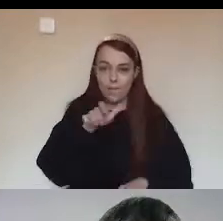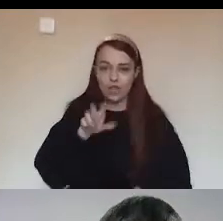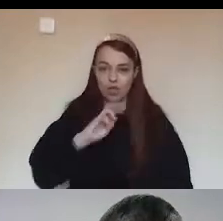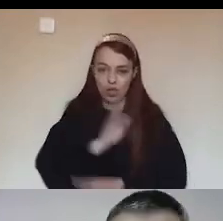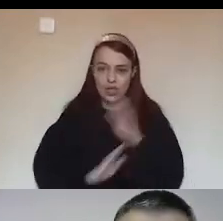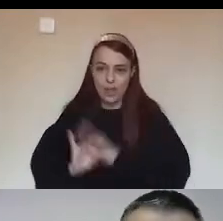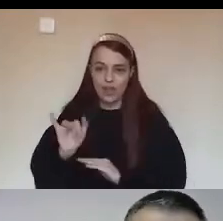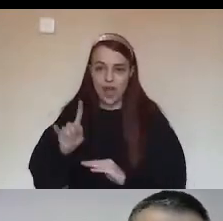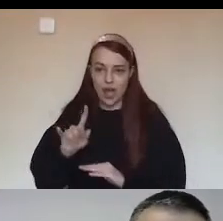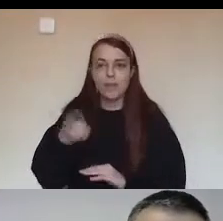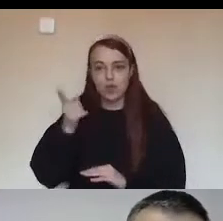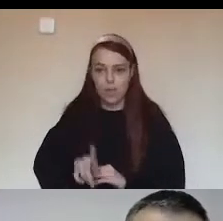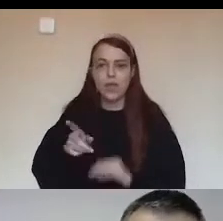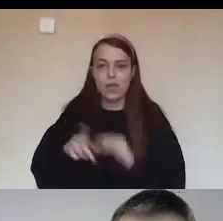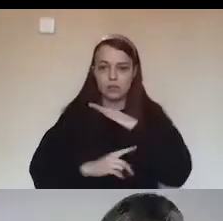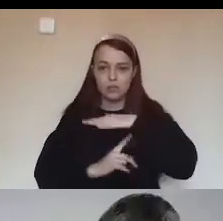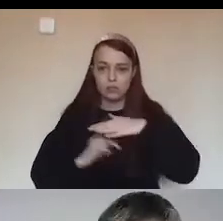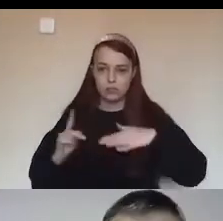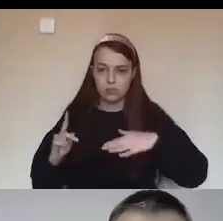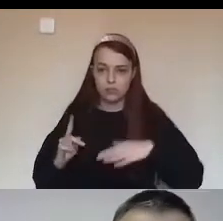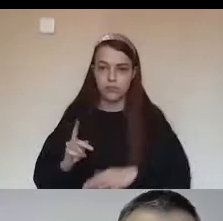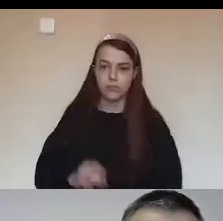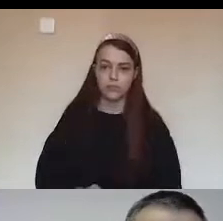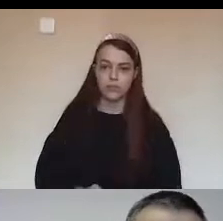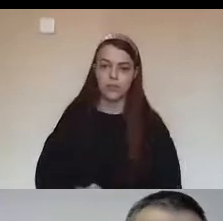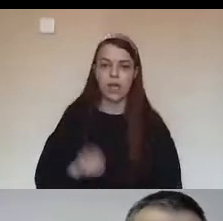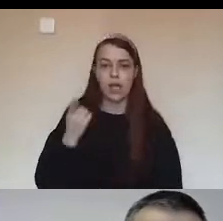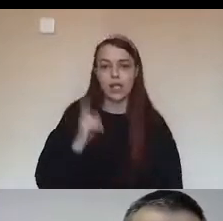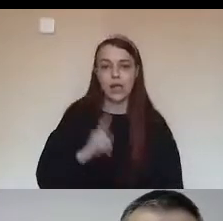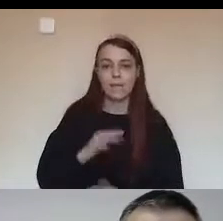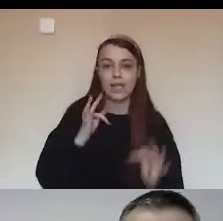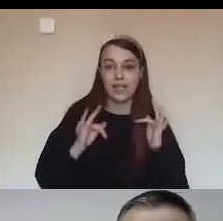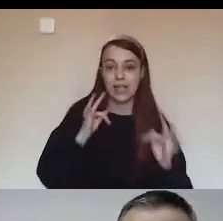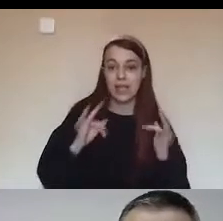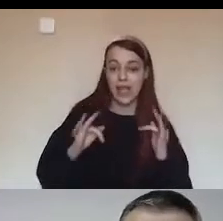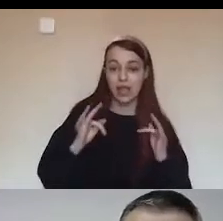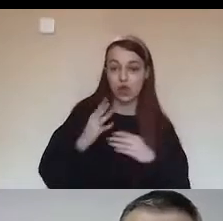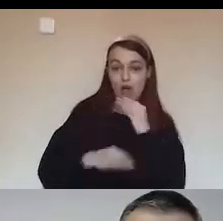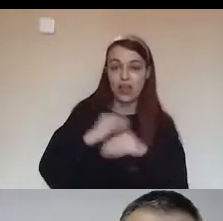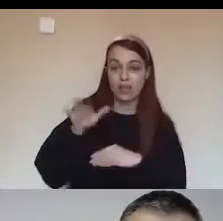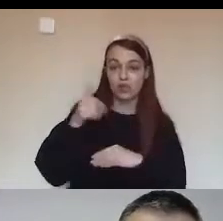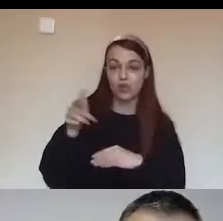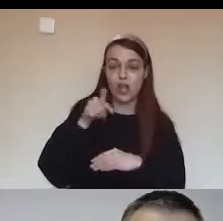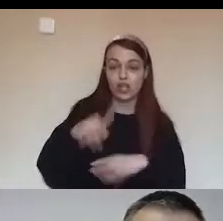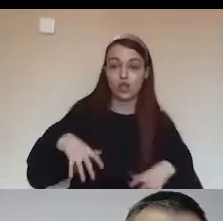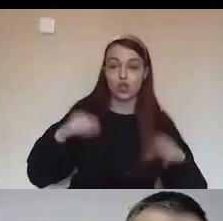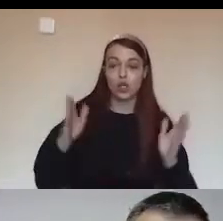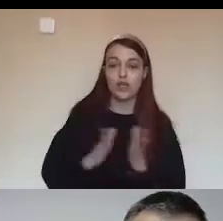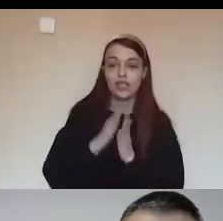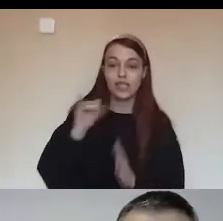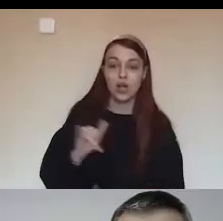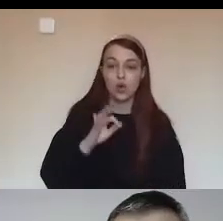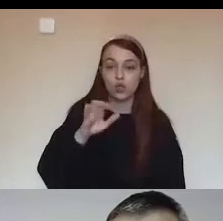visitado. Igual que lo aplicamos a visitas teatralizadas en exterior, este caso es la Torre de San Josep, un monumento